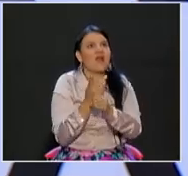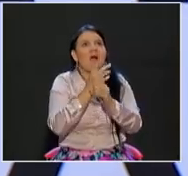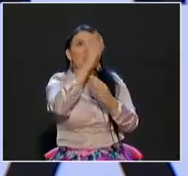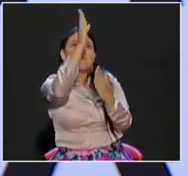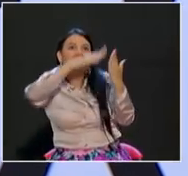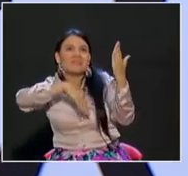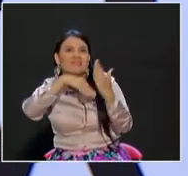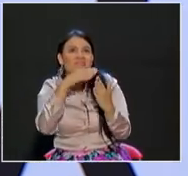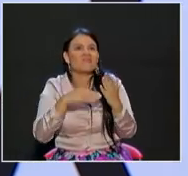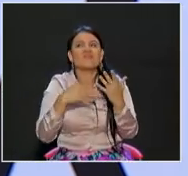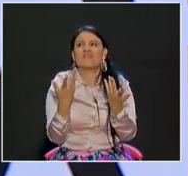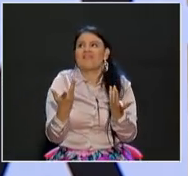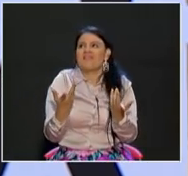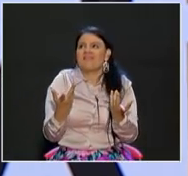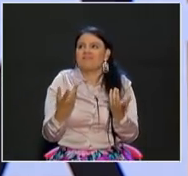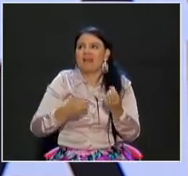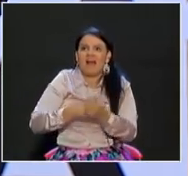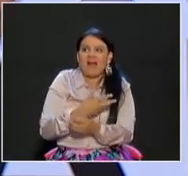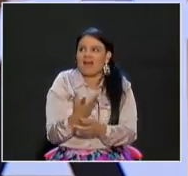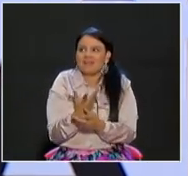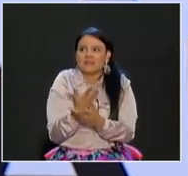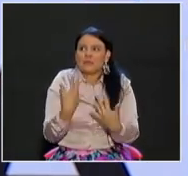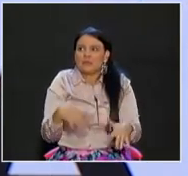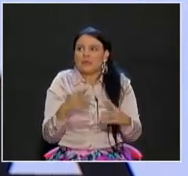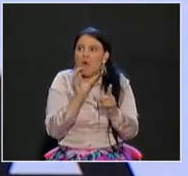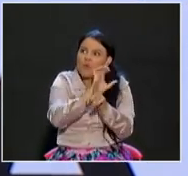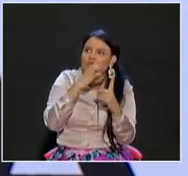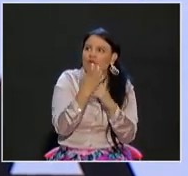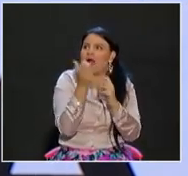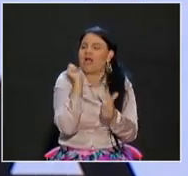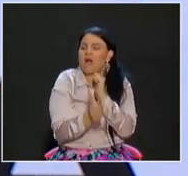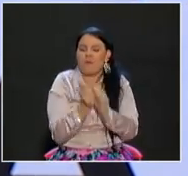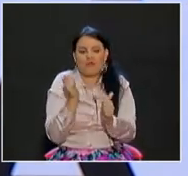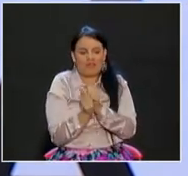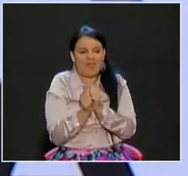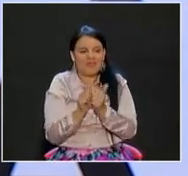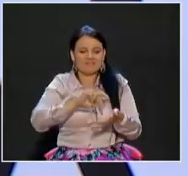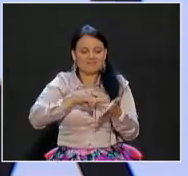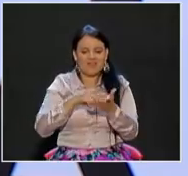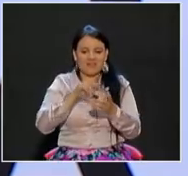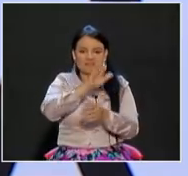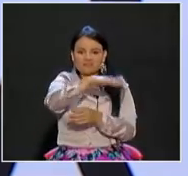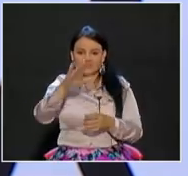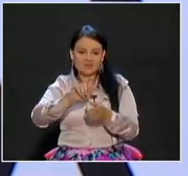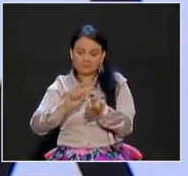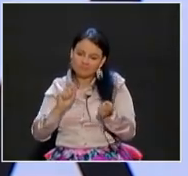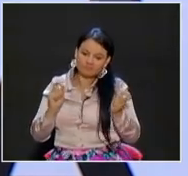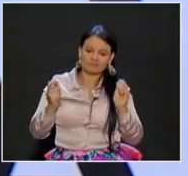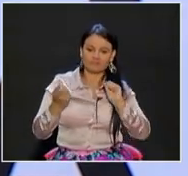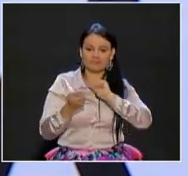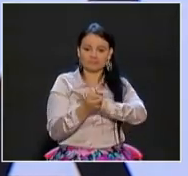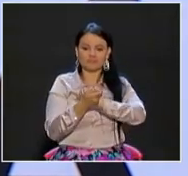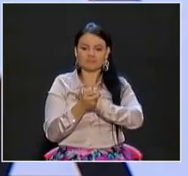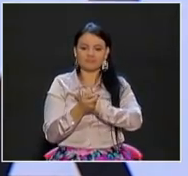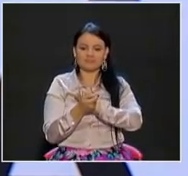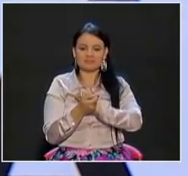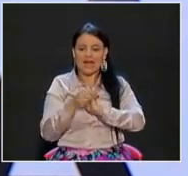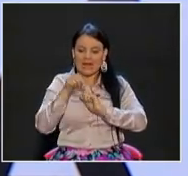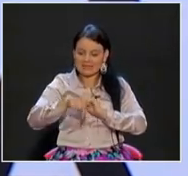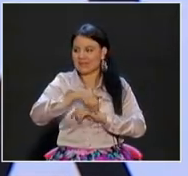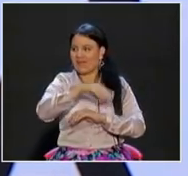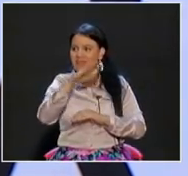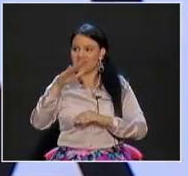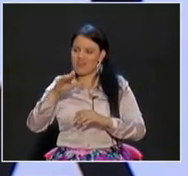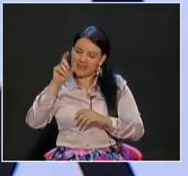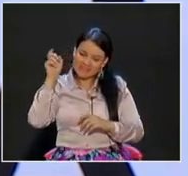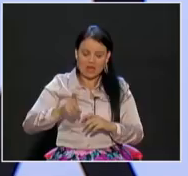en artes yo creo que esa sería la gran transformación porque ese es el motor de la gran revolución que ante lo que necesita